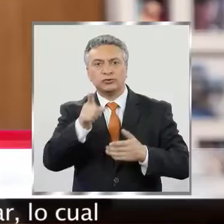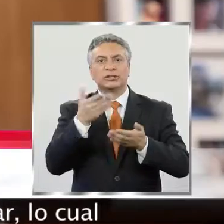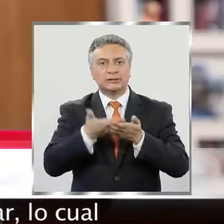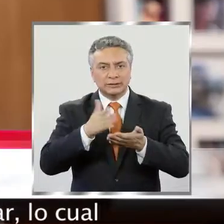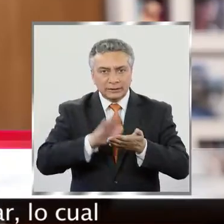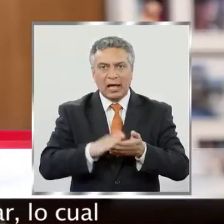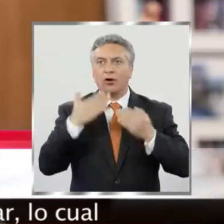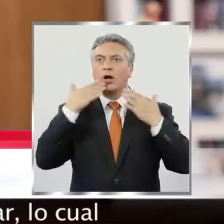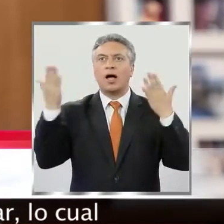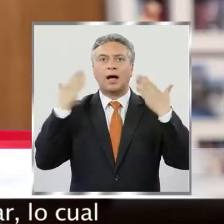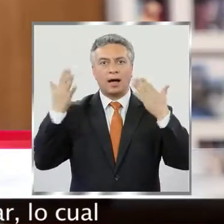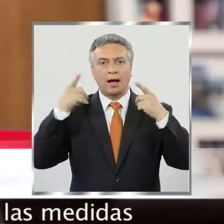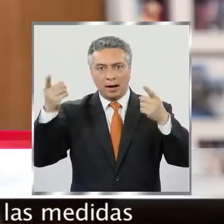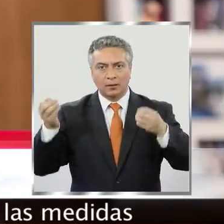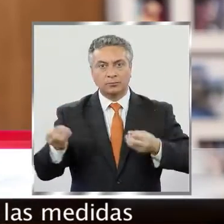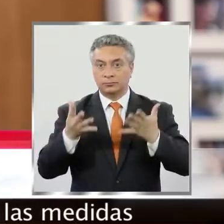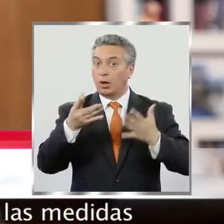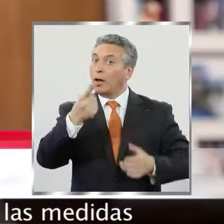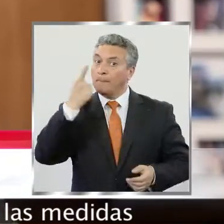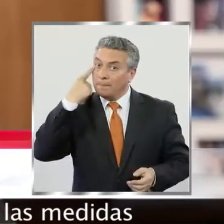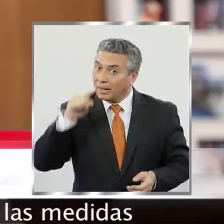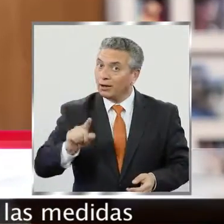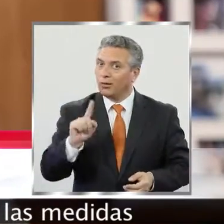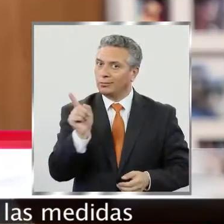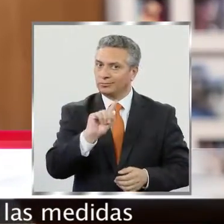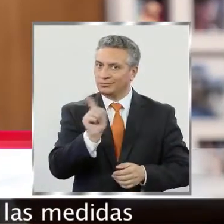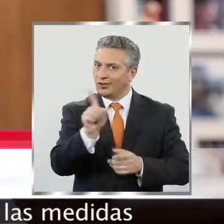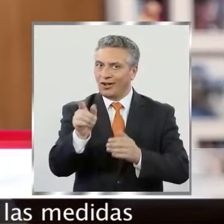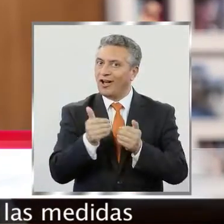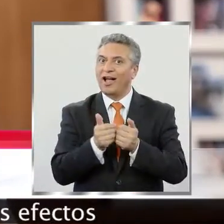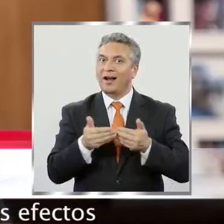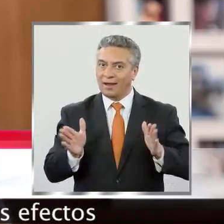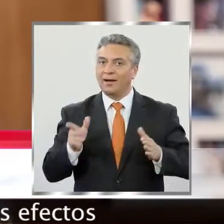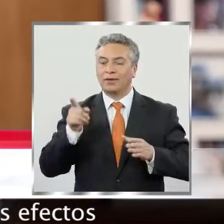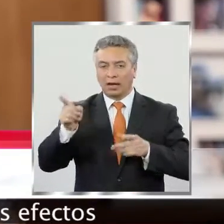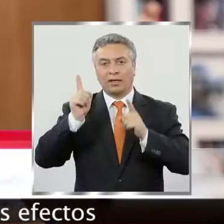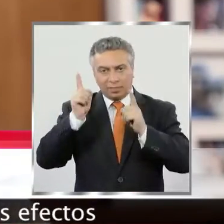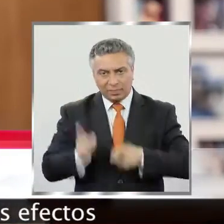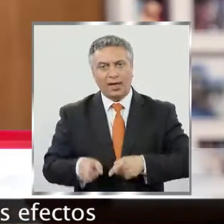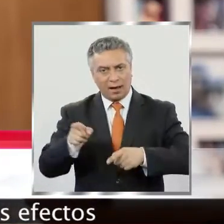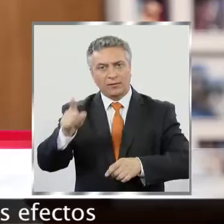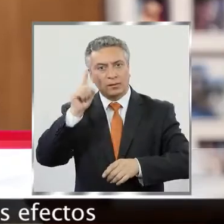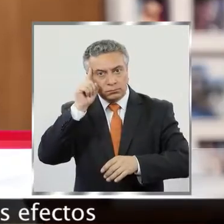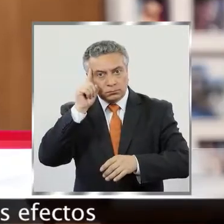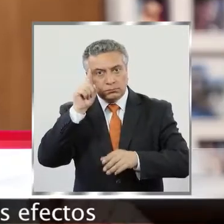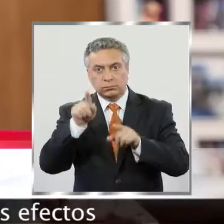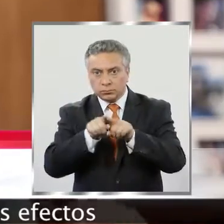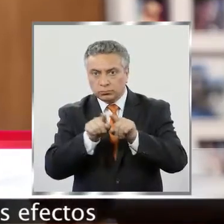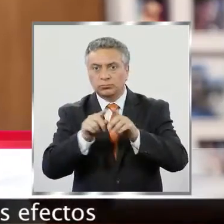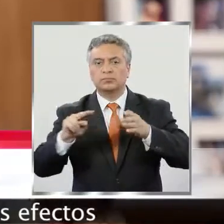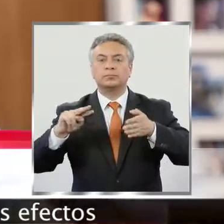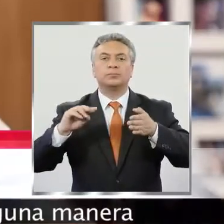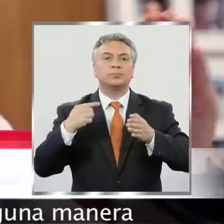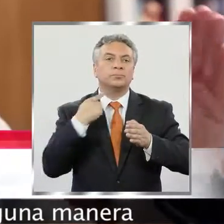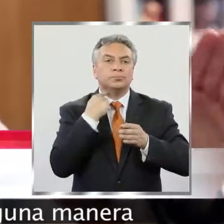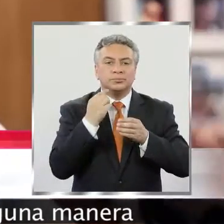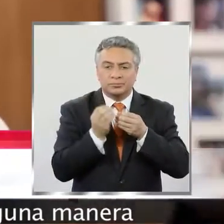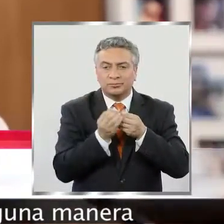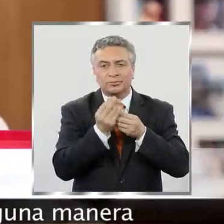para funcionar, lo cual no lo libera de adoptar todas las medidas necesarias para mitigar los